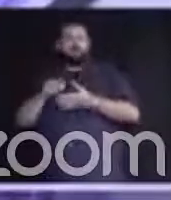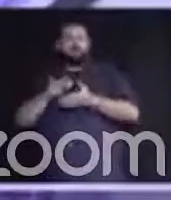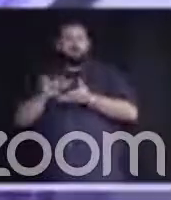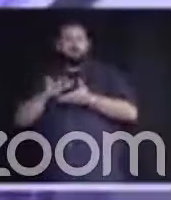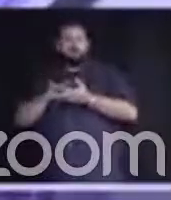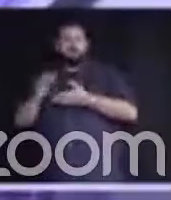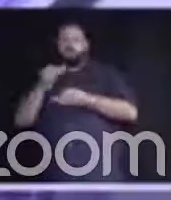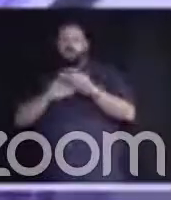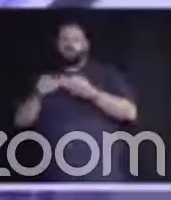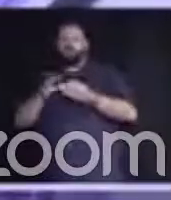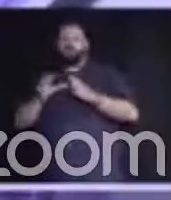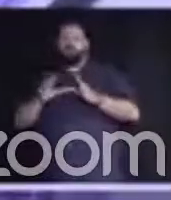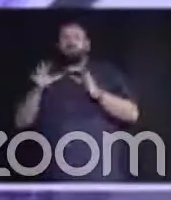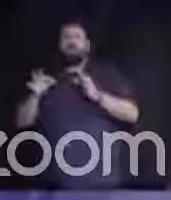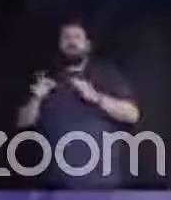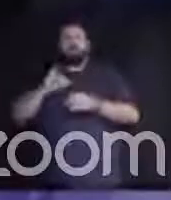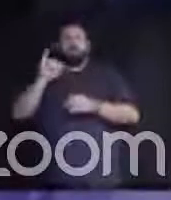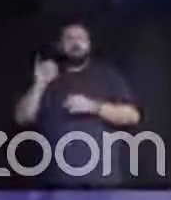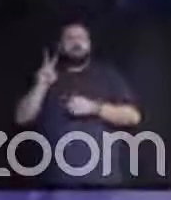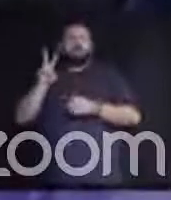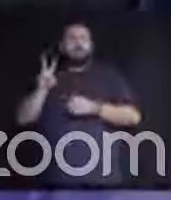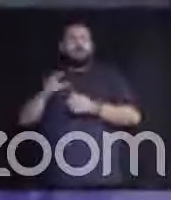Vergara. Entonces, les quería compartir eso.